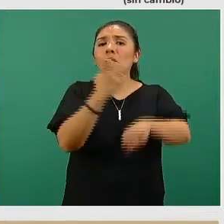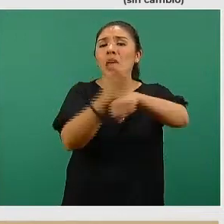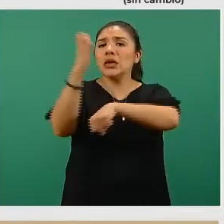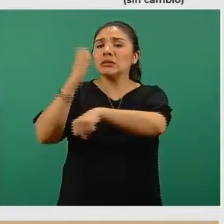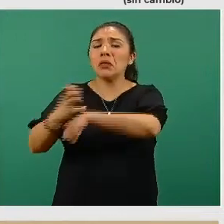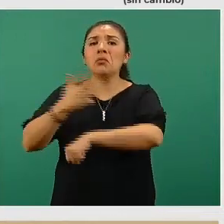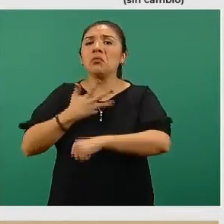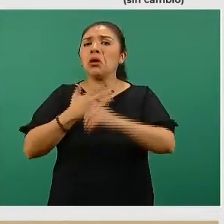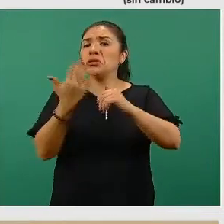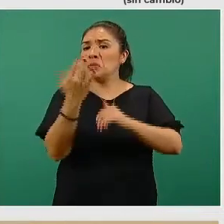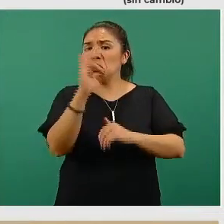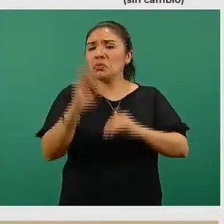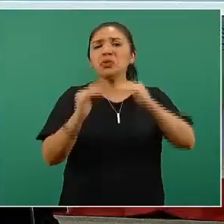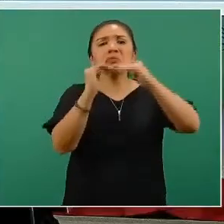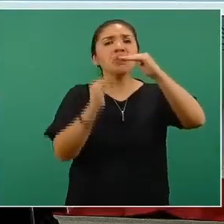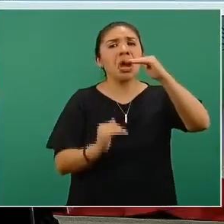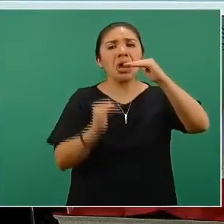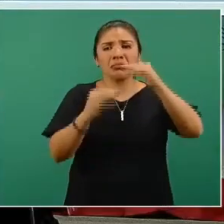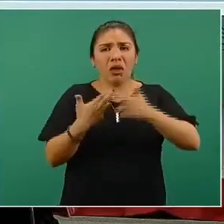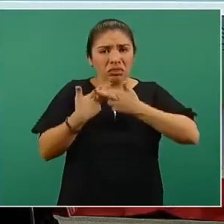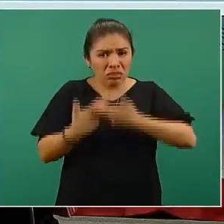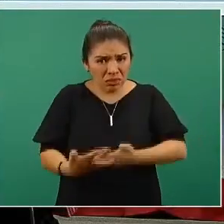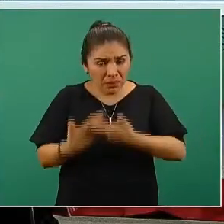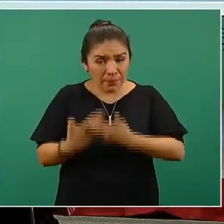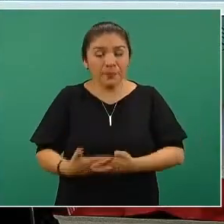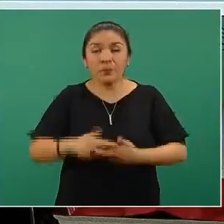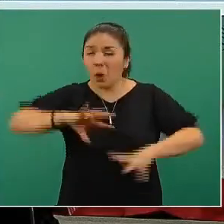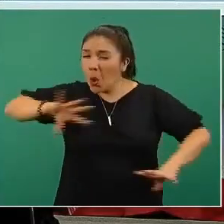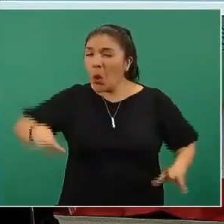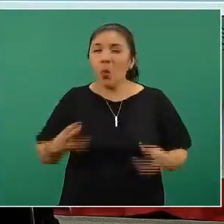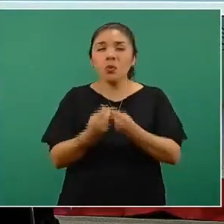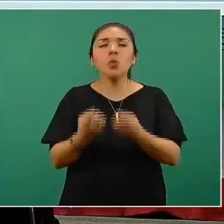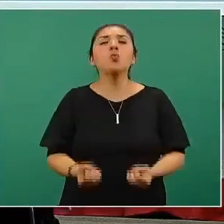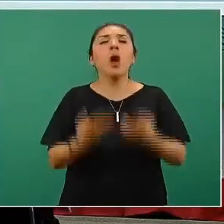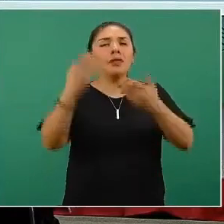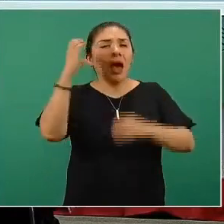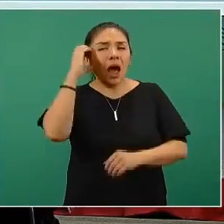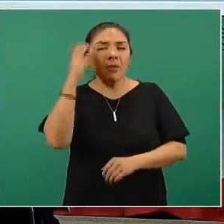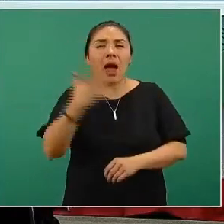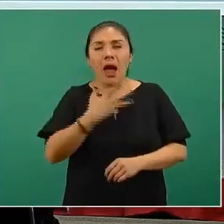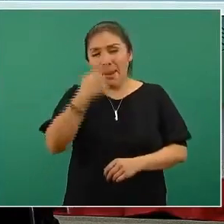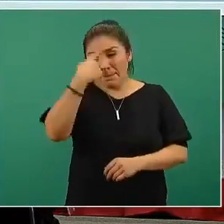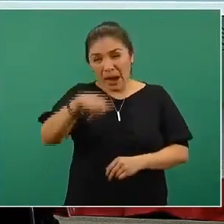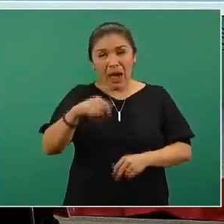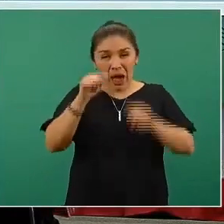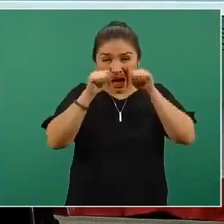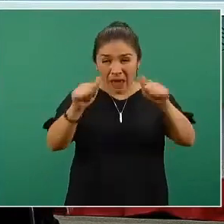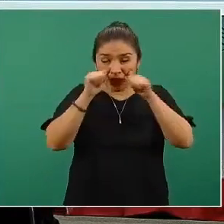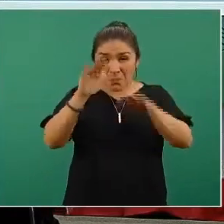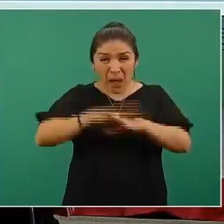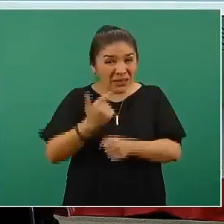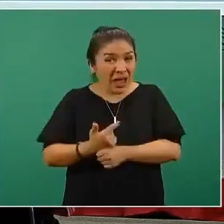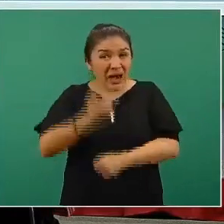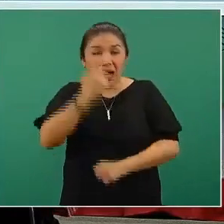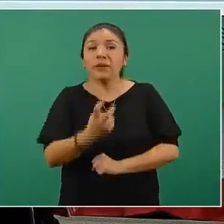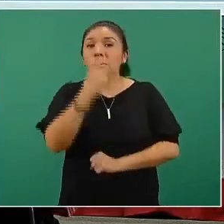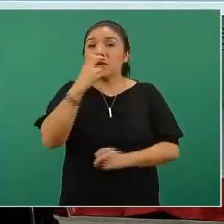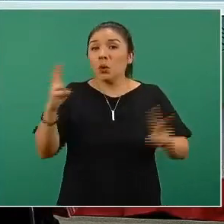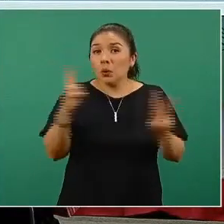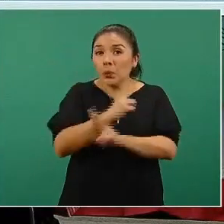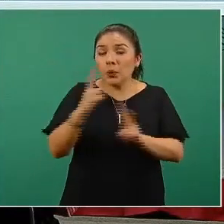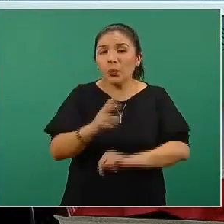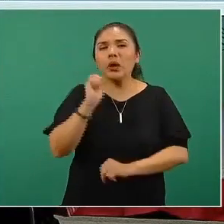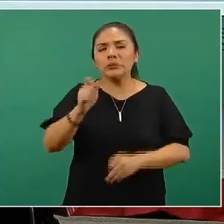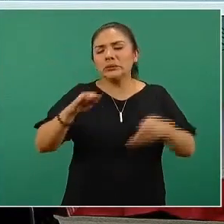del 50%. El total de camas que tenemos para pacientes que requieren atención crítica es